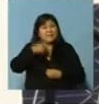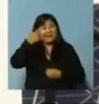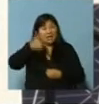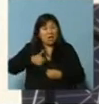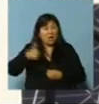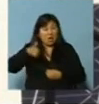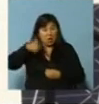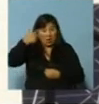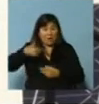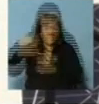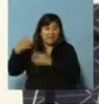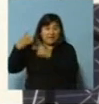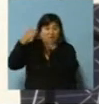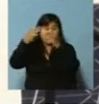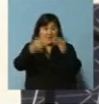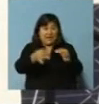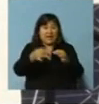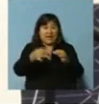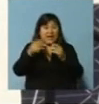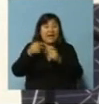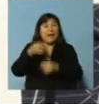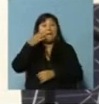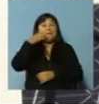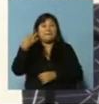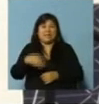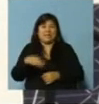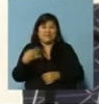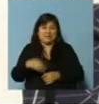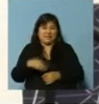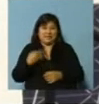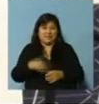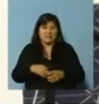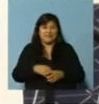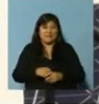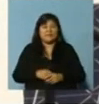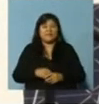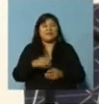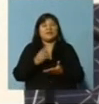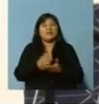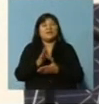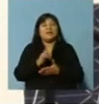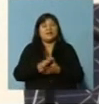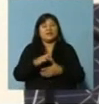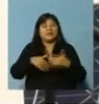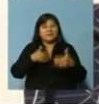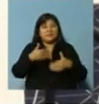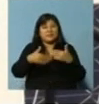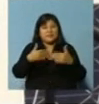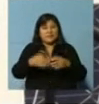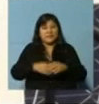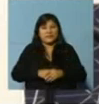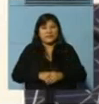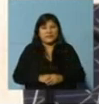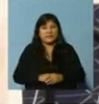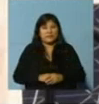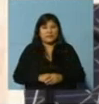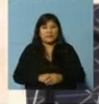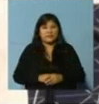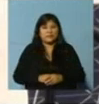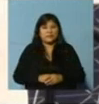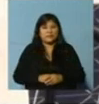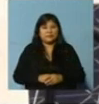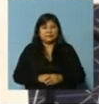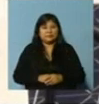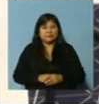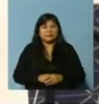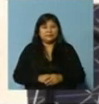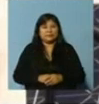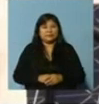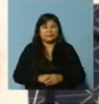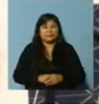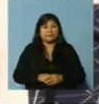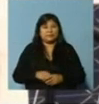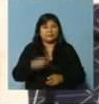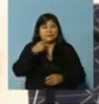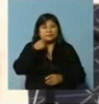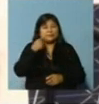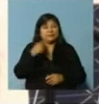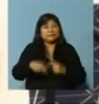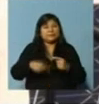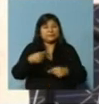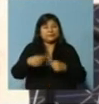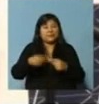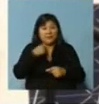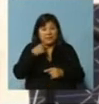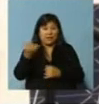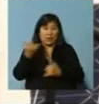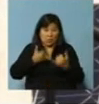especial. También, obviamente, una demostración de que cuando, como comentaban antes,